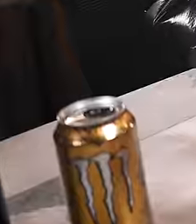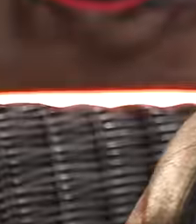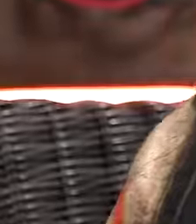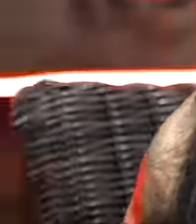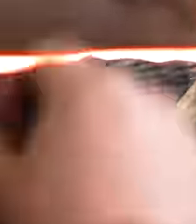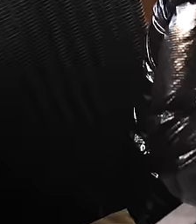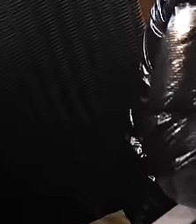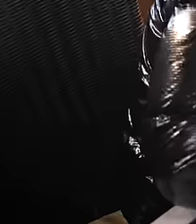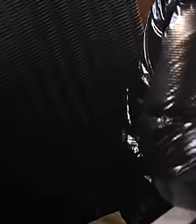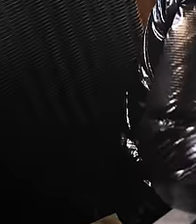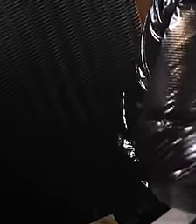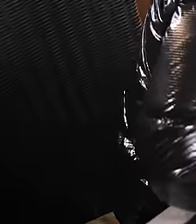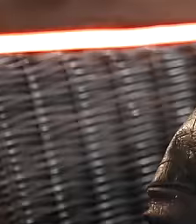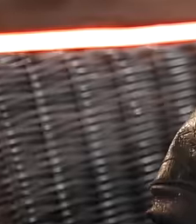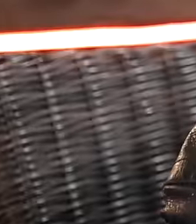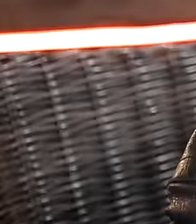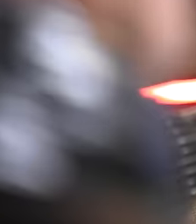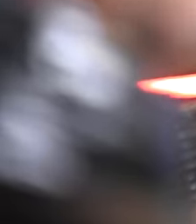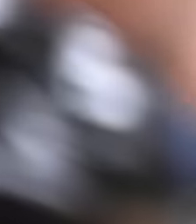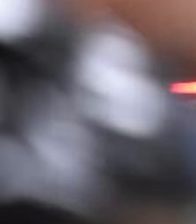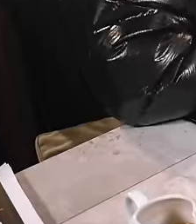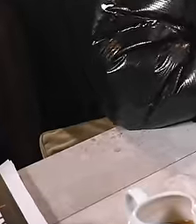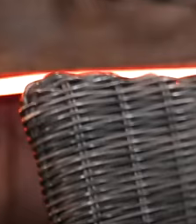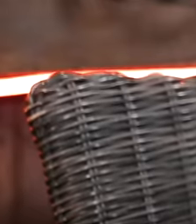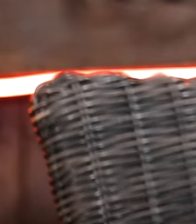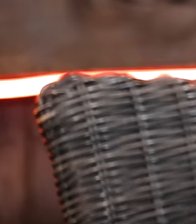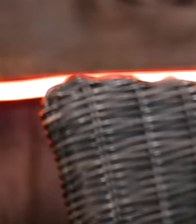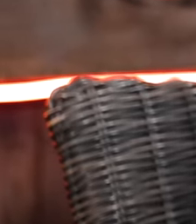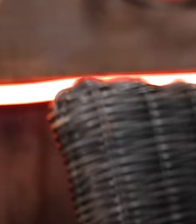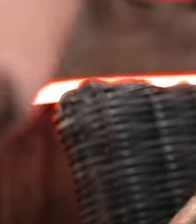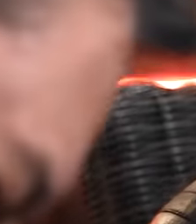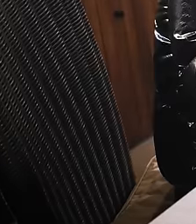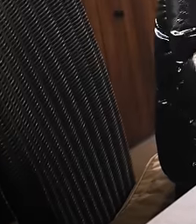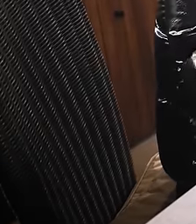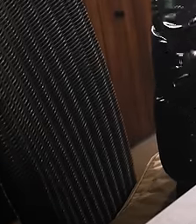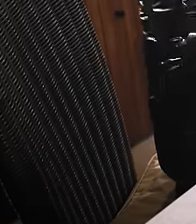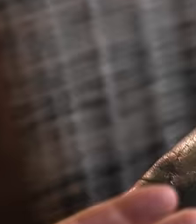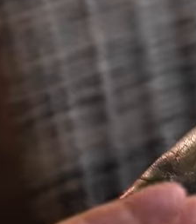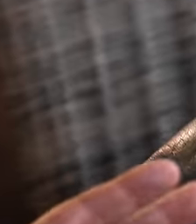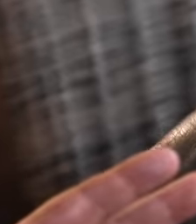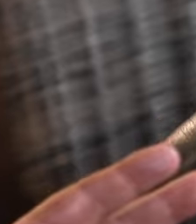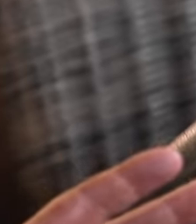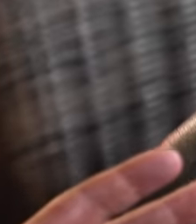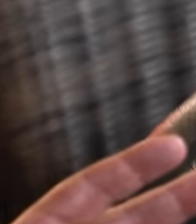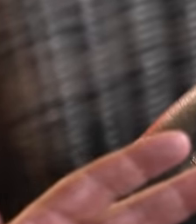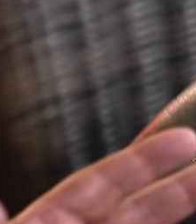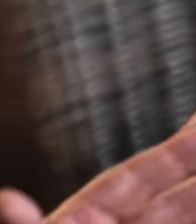Se rió.